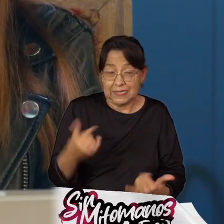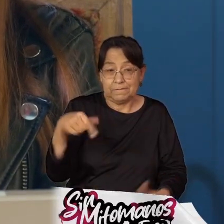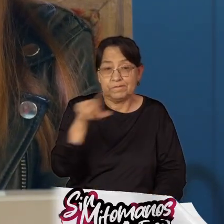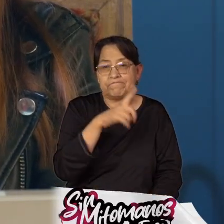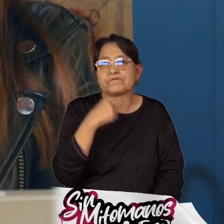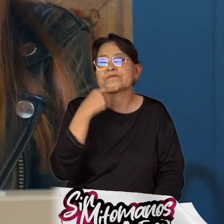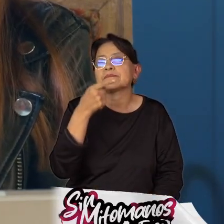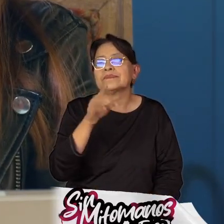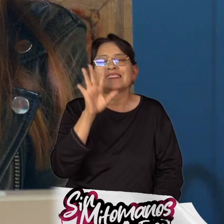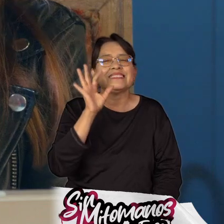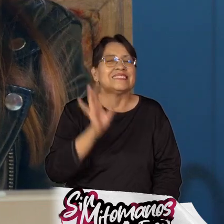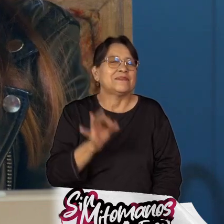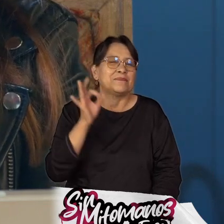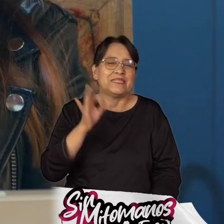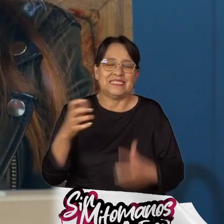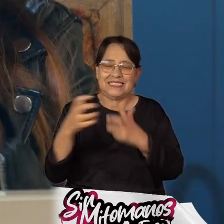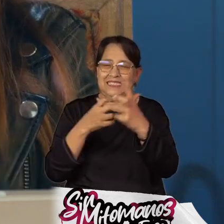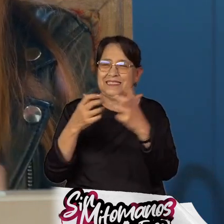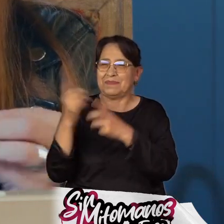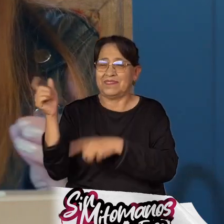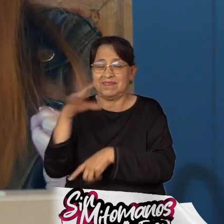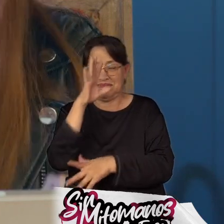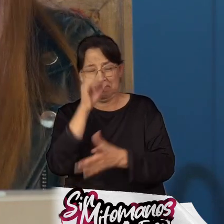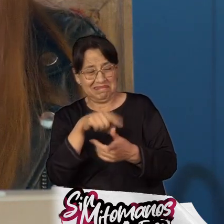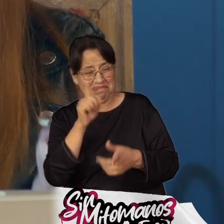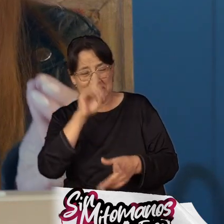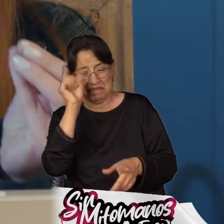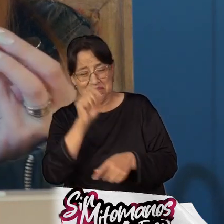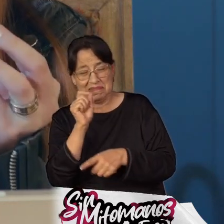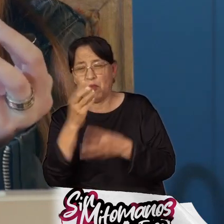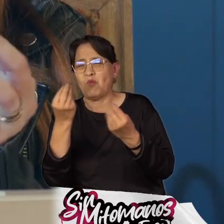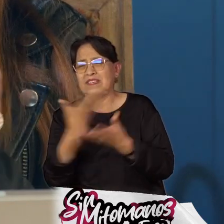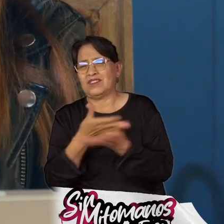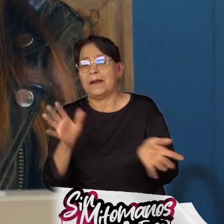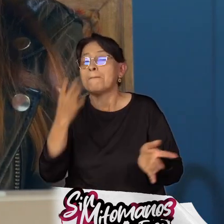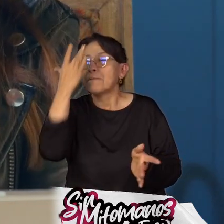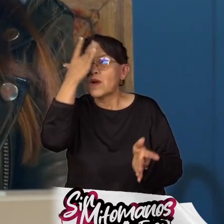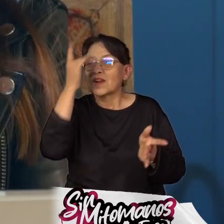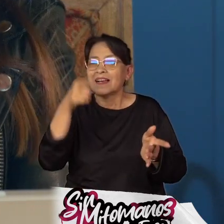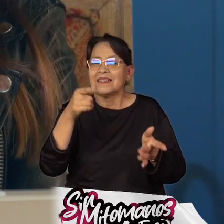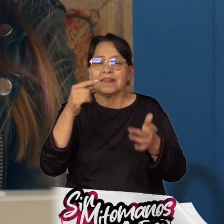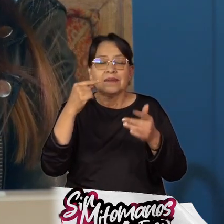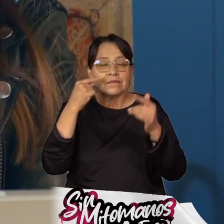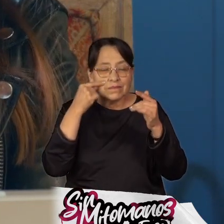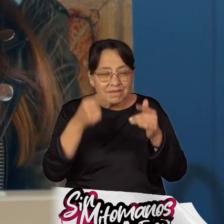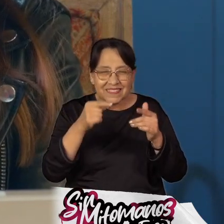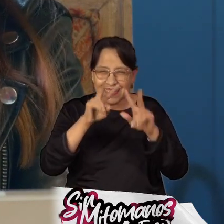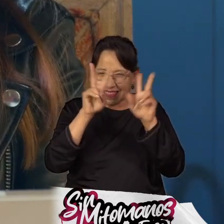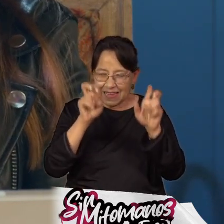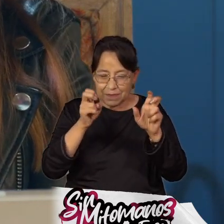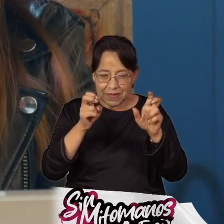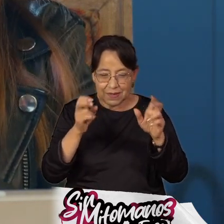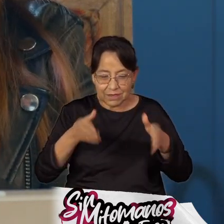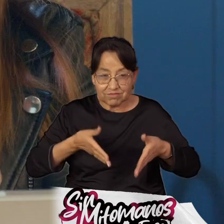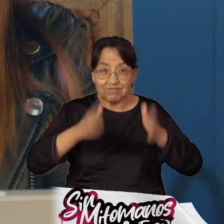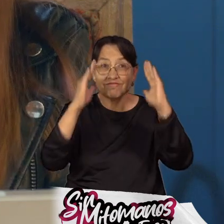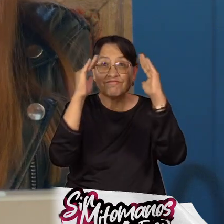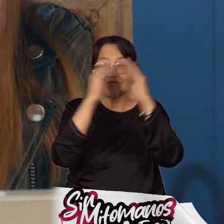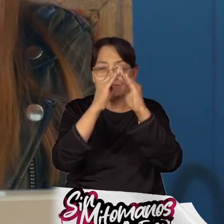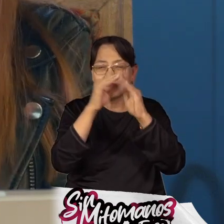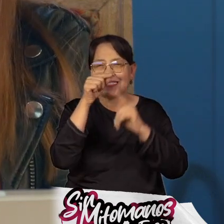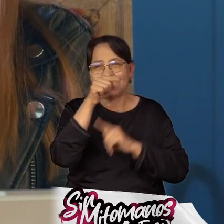actual ha sido criticado específicamente porque se centran mucho en la vivienda como tal y no en